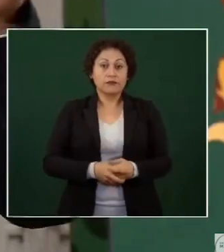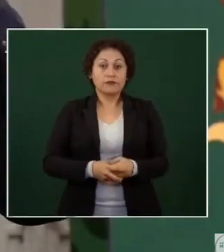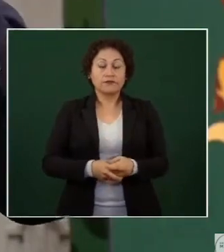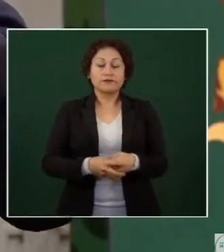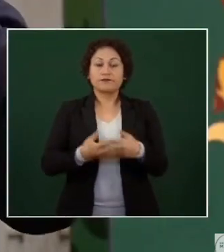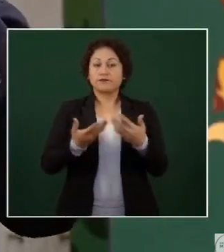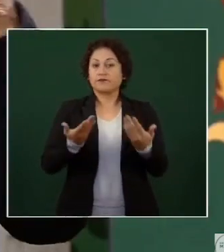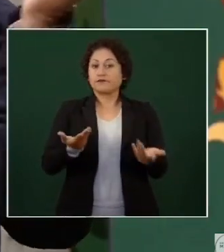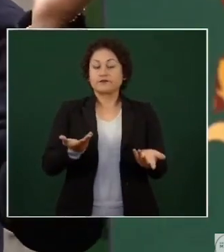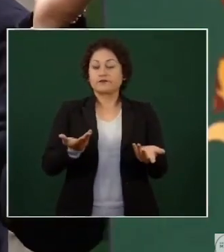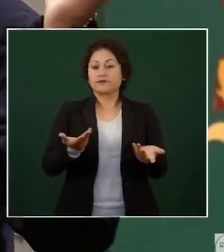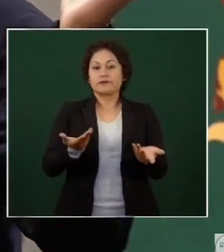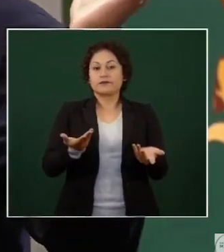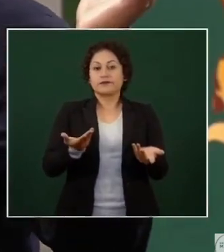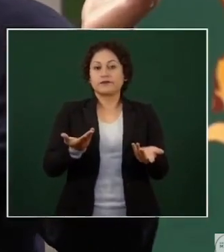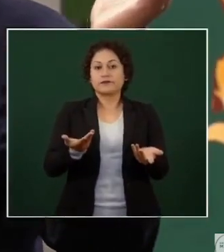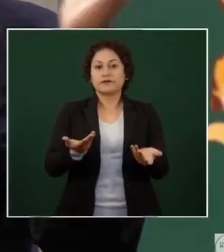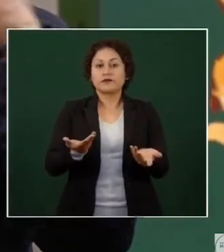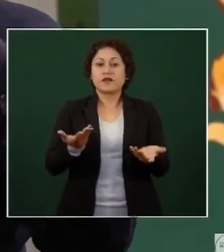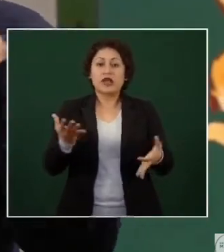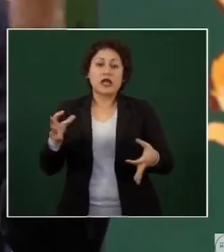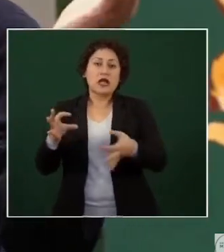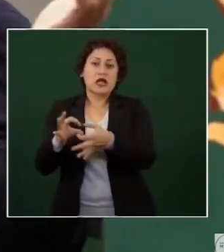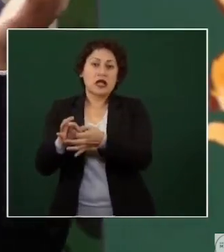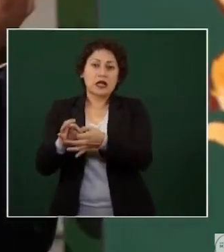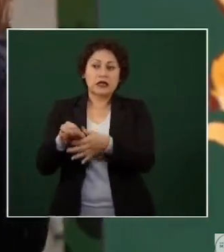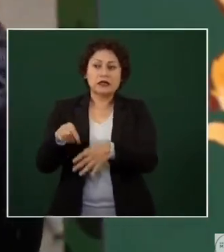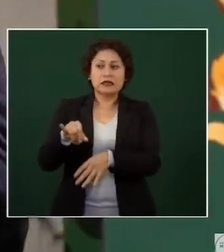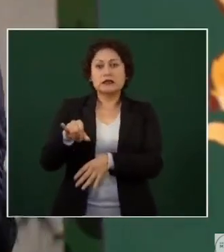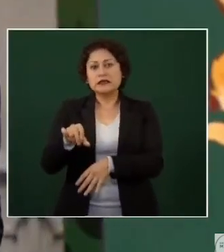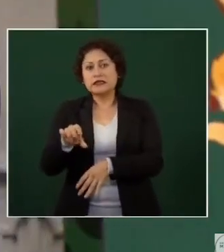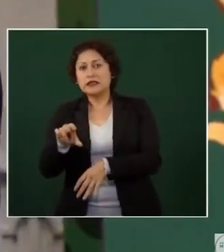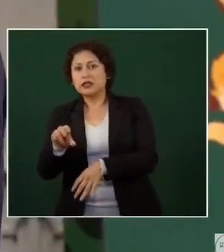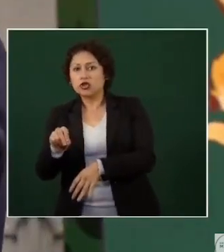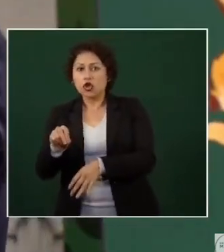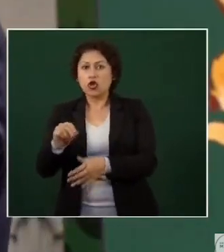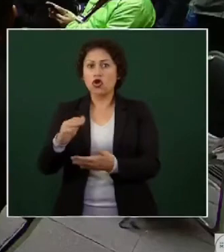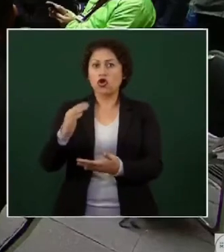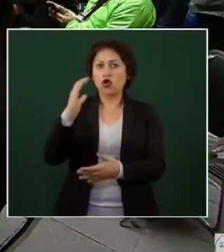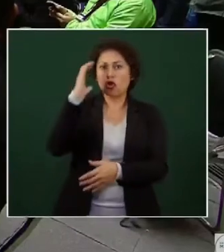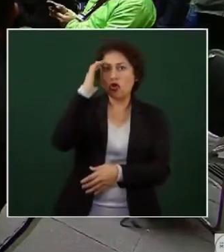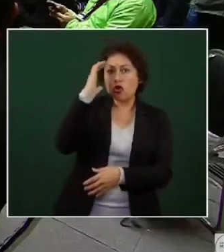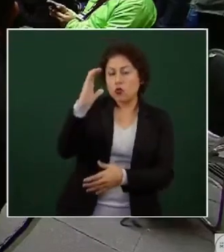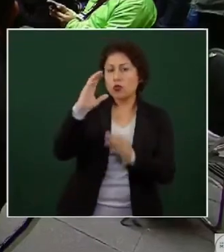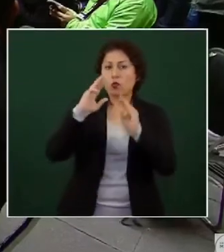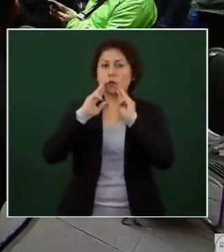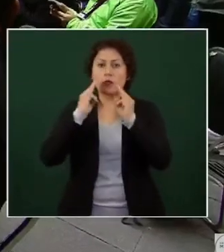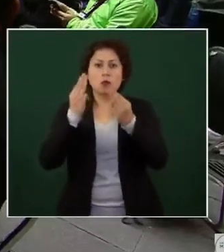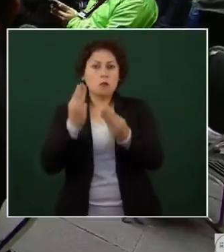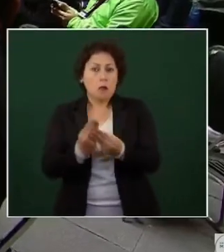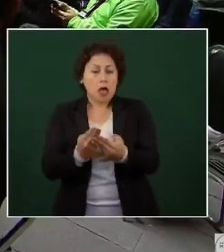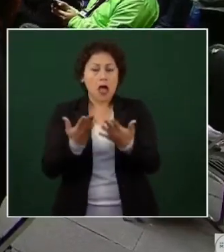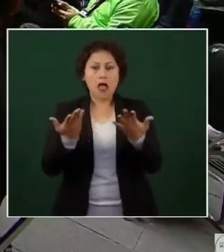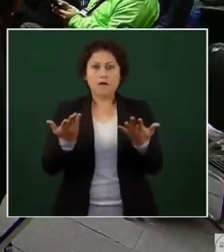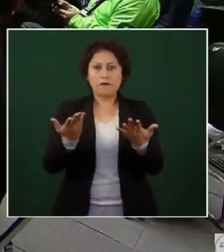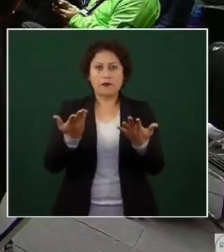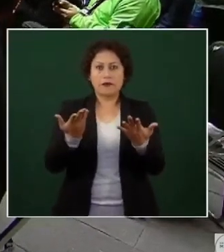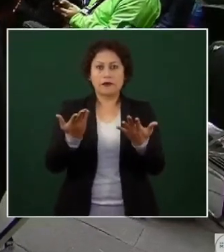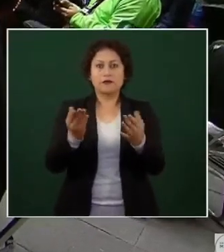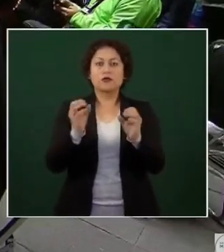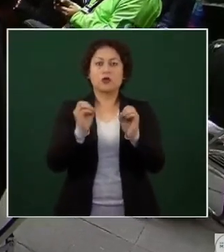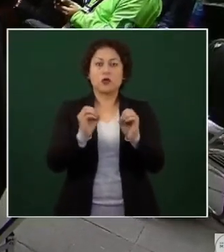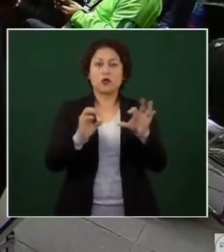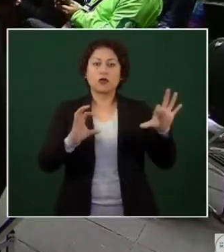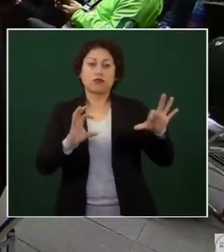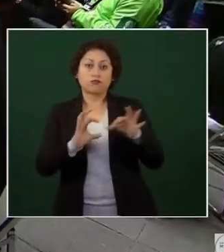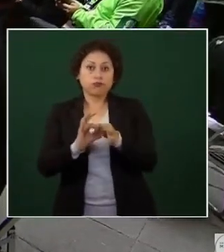Independientemente de la asociación delictuosa, si existió o no existió, si hubo esa vinculación